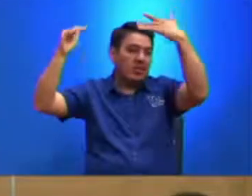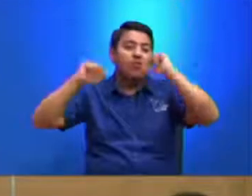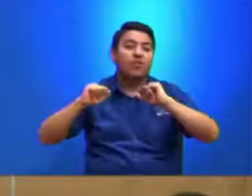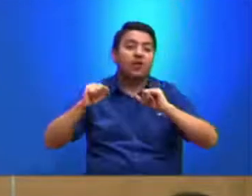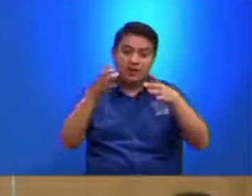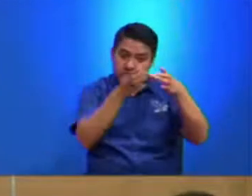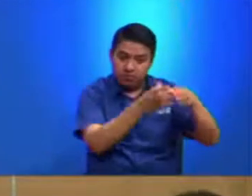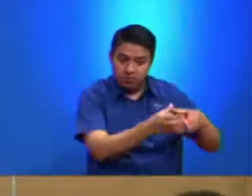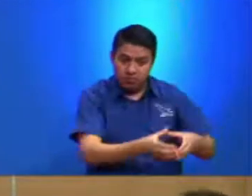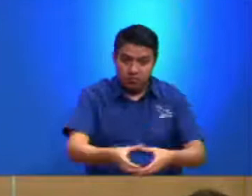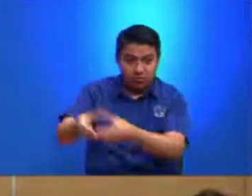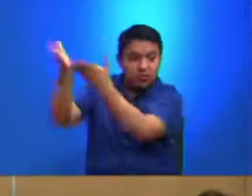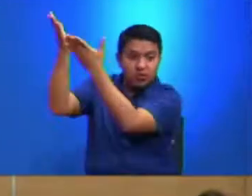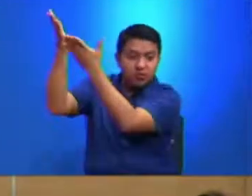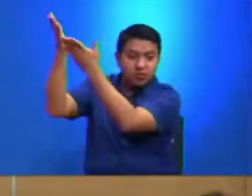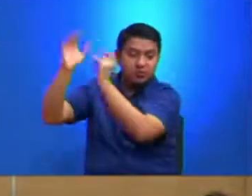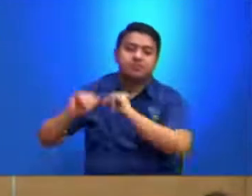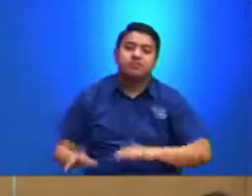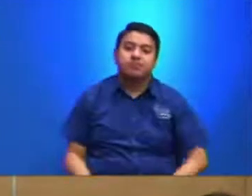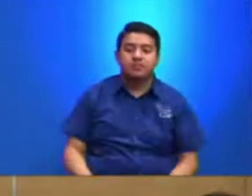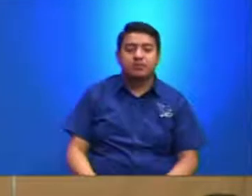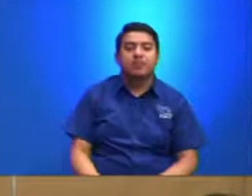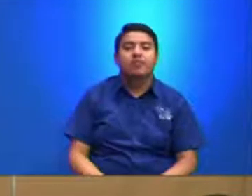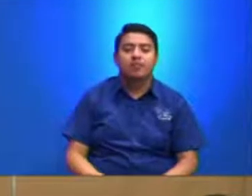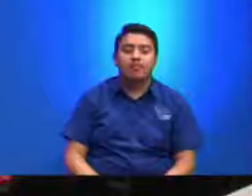es cuántas